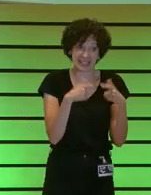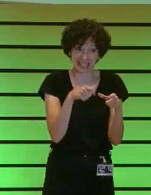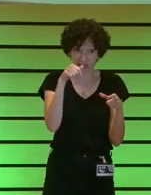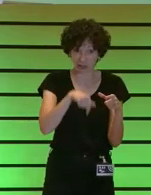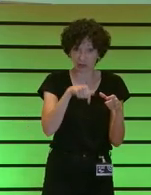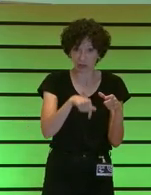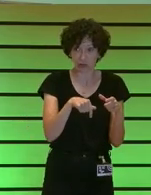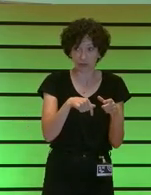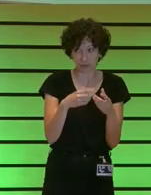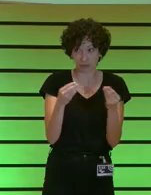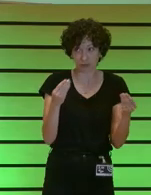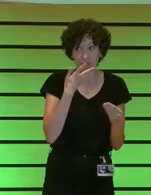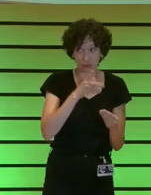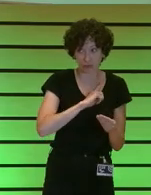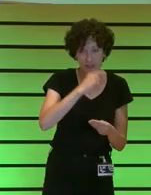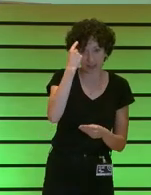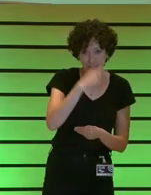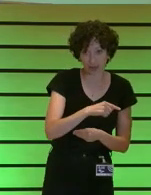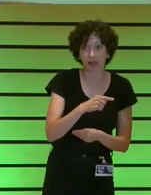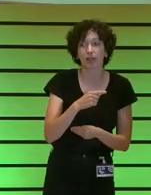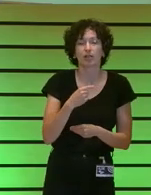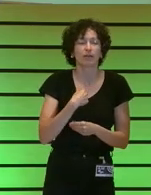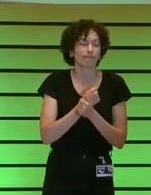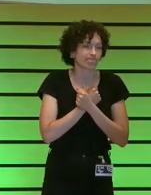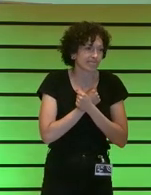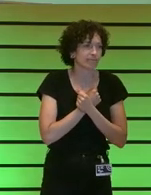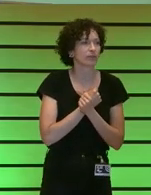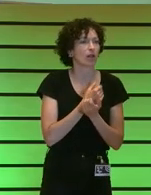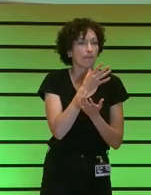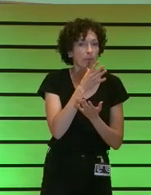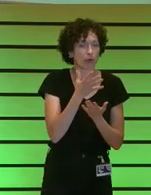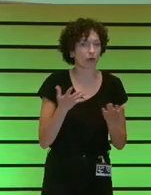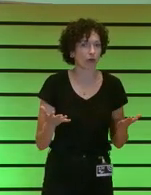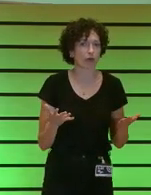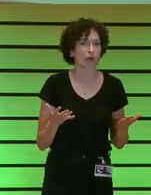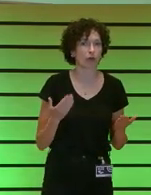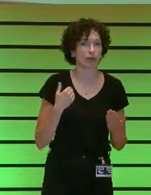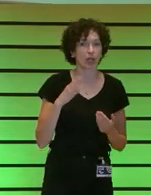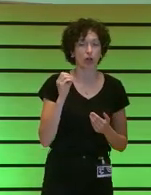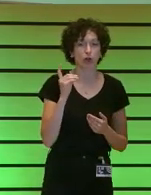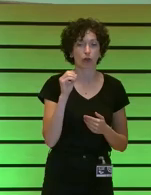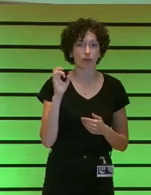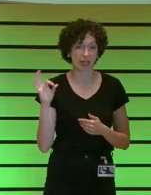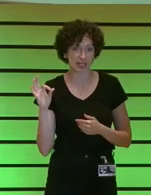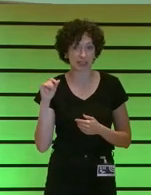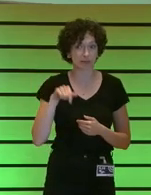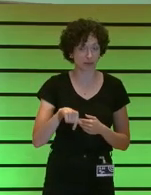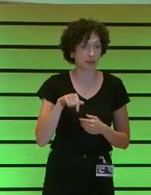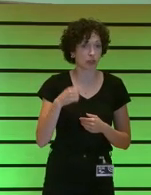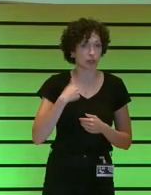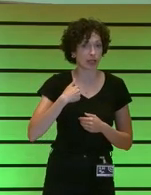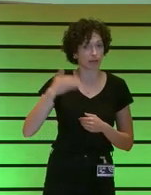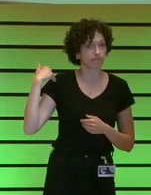sabéis mucho de los que me conocéis personalmente le tengo cariño puesto que desde codes desde fundación ecología de desarrollo